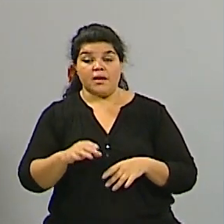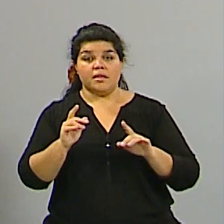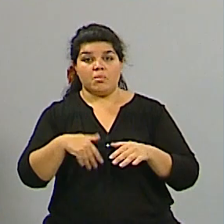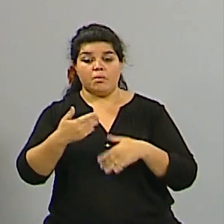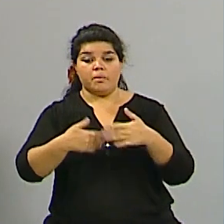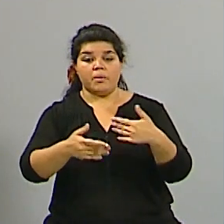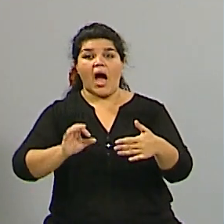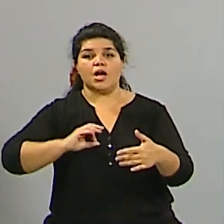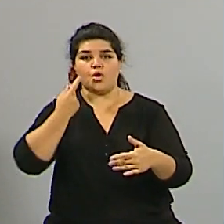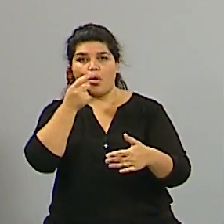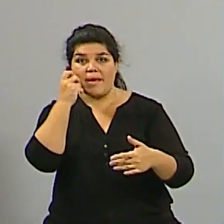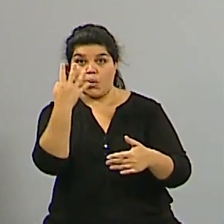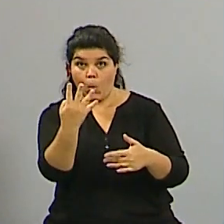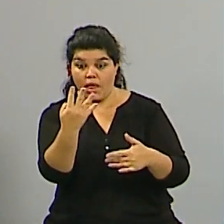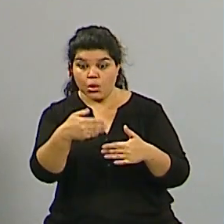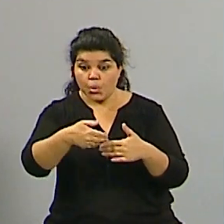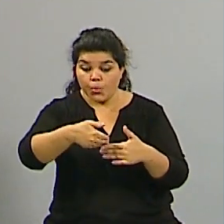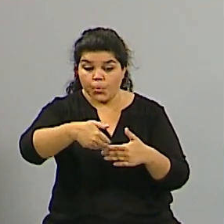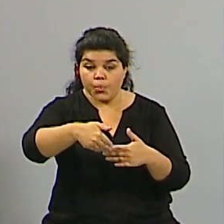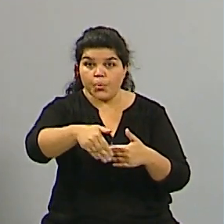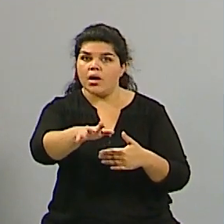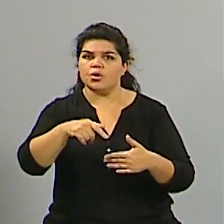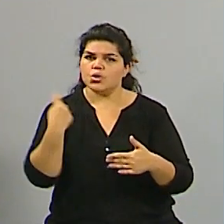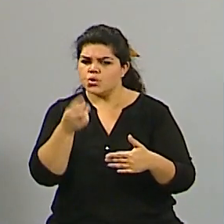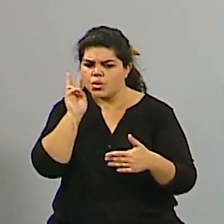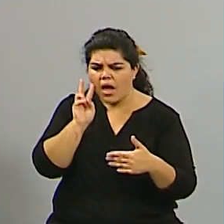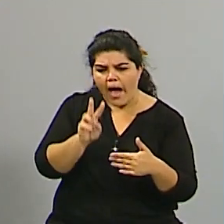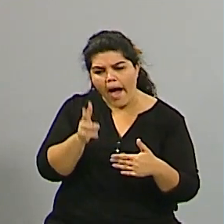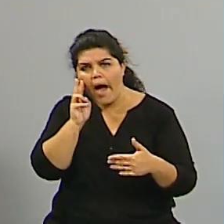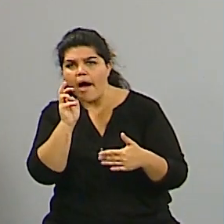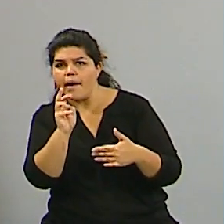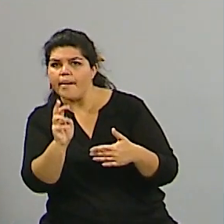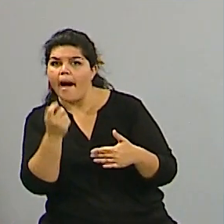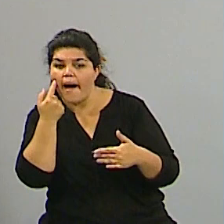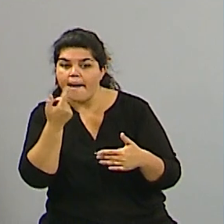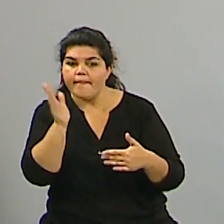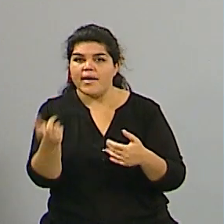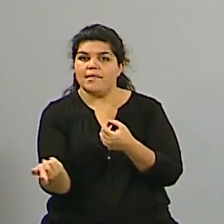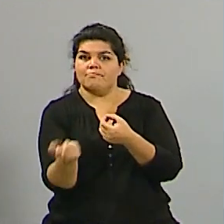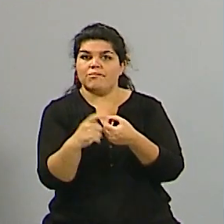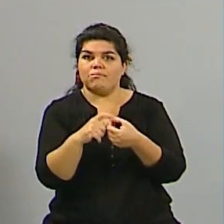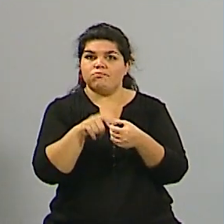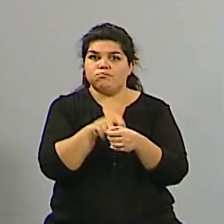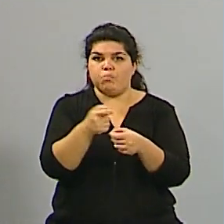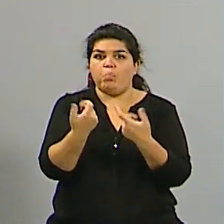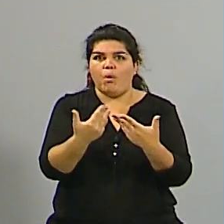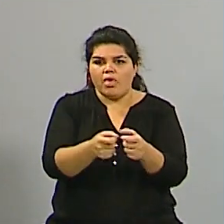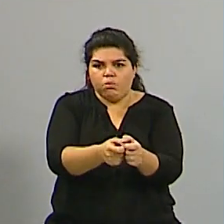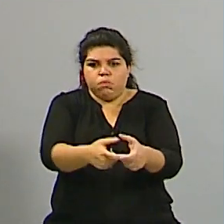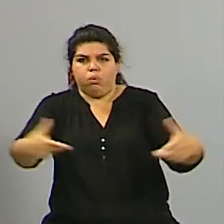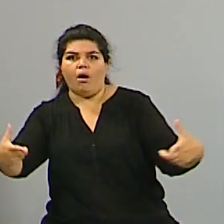muchos miramos esperando con la expectativa de que la tasa de sindicalización subiera, pero no